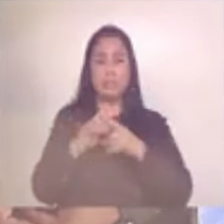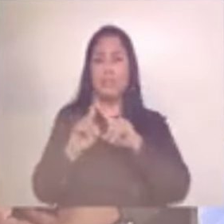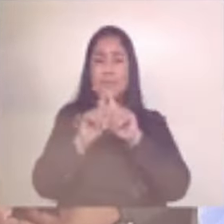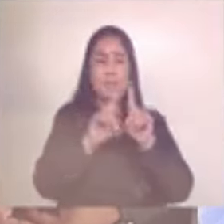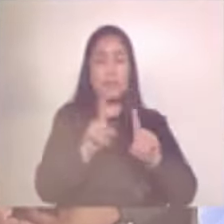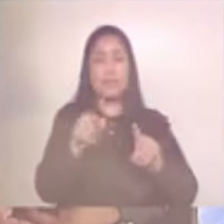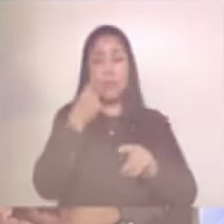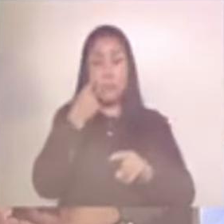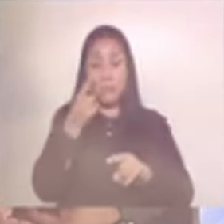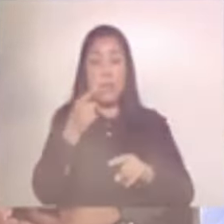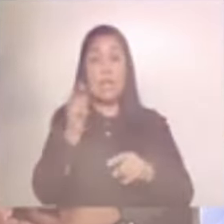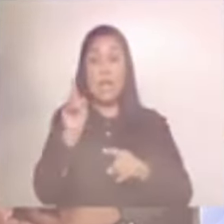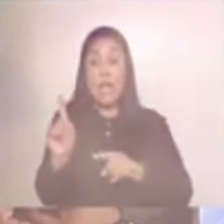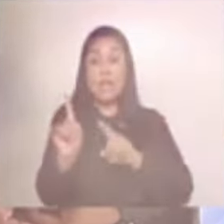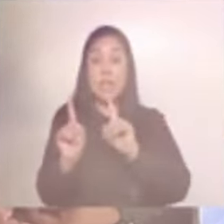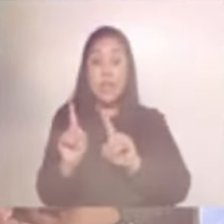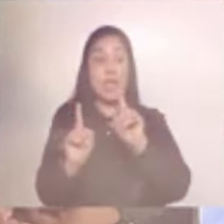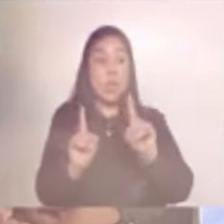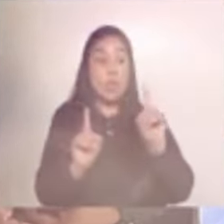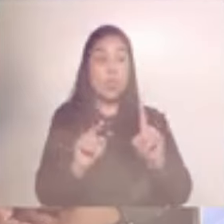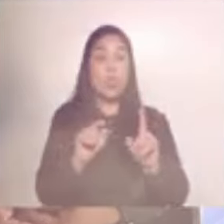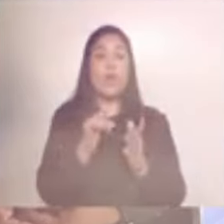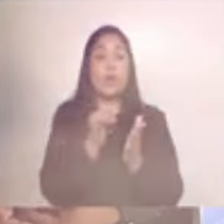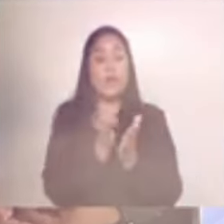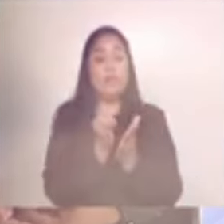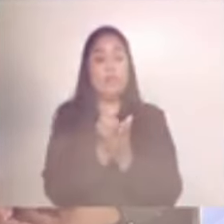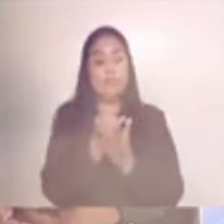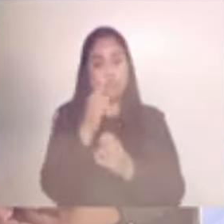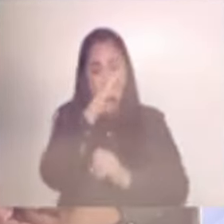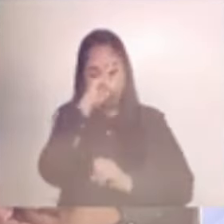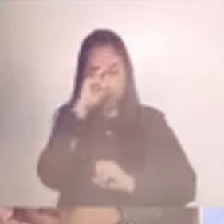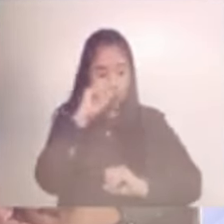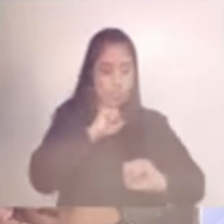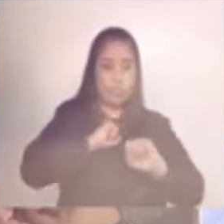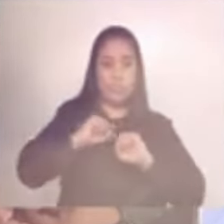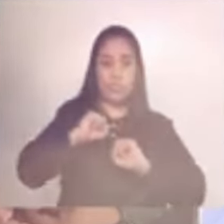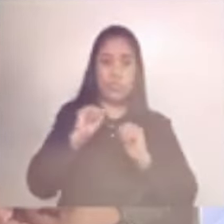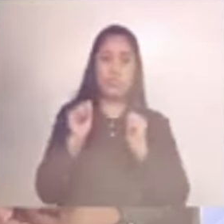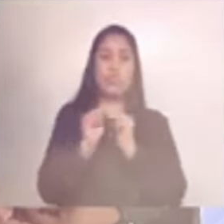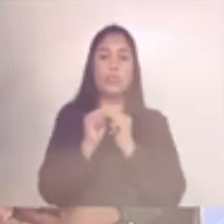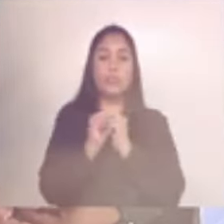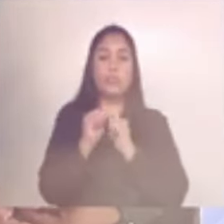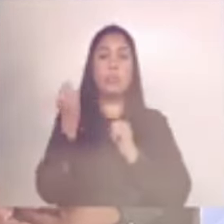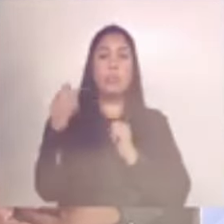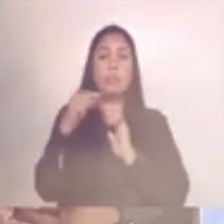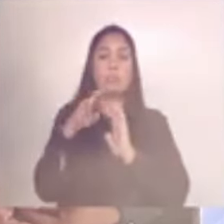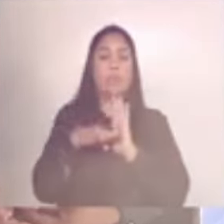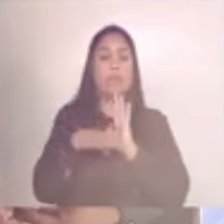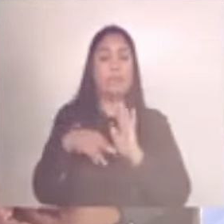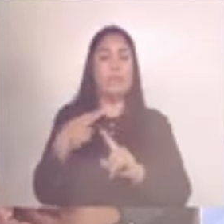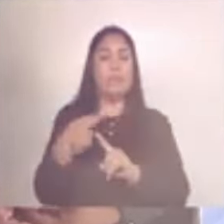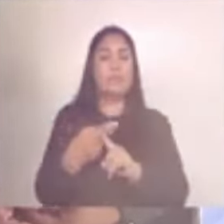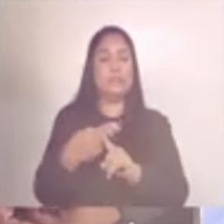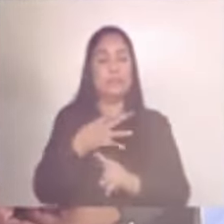veamos constatando que las instituciones logran trabajar en conjunto para mitigar el riesgo y el sufrimiento de la